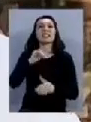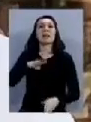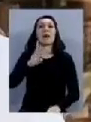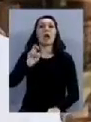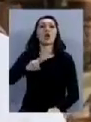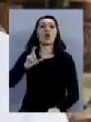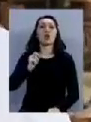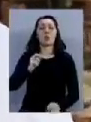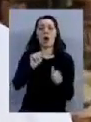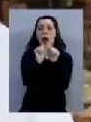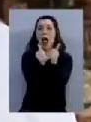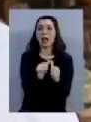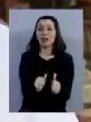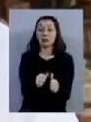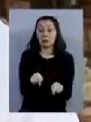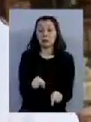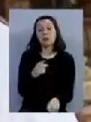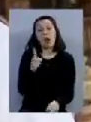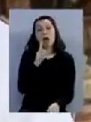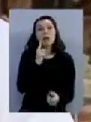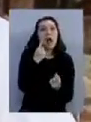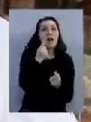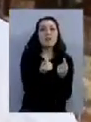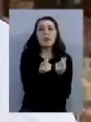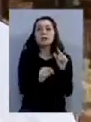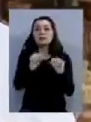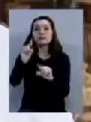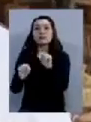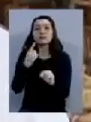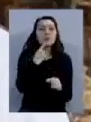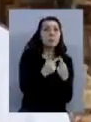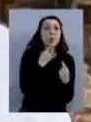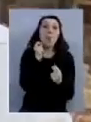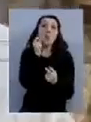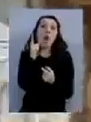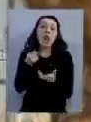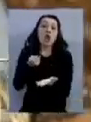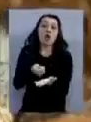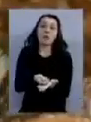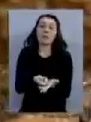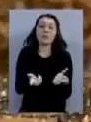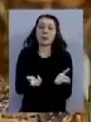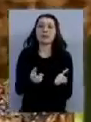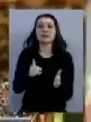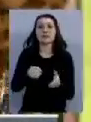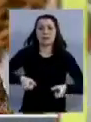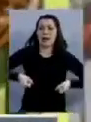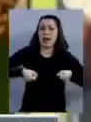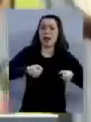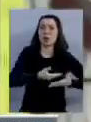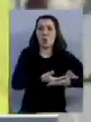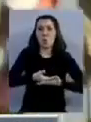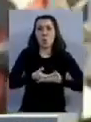su artesanía. Y acá estamos pues, cotizando, viendo qué cositas podemos llevar. Entre medio de canastos,